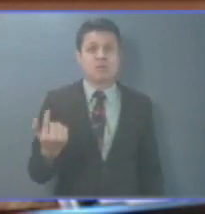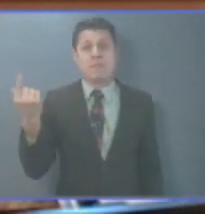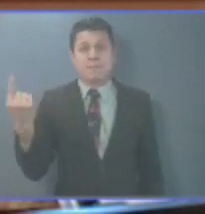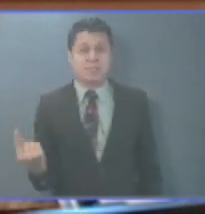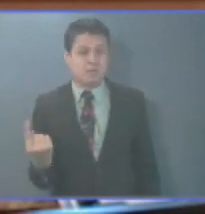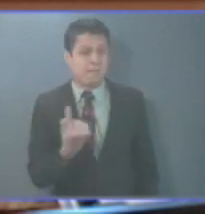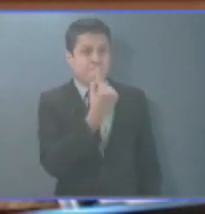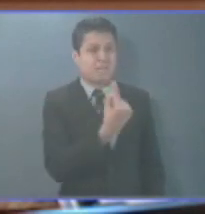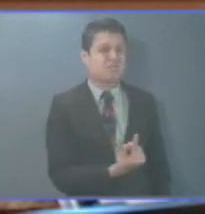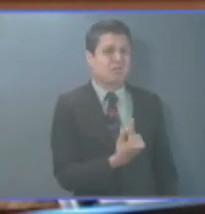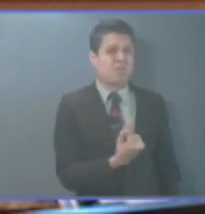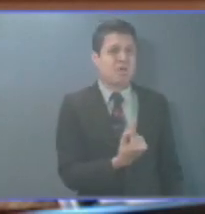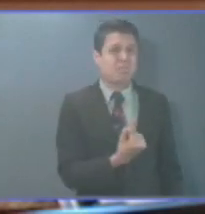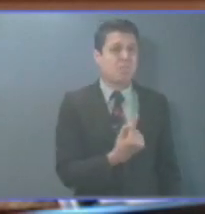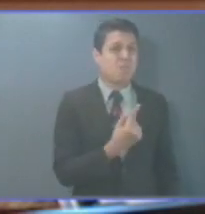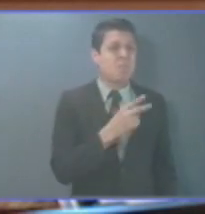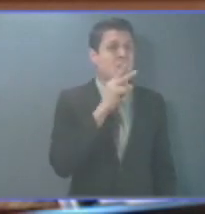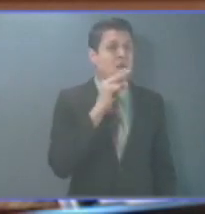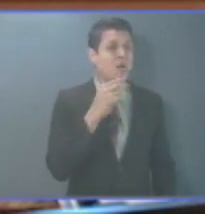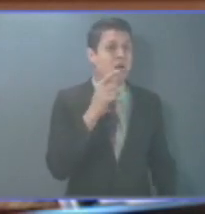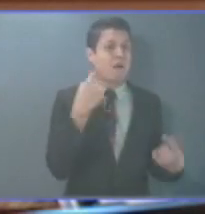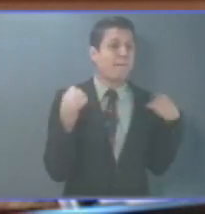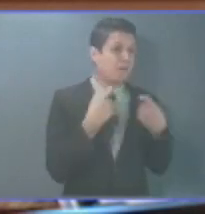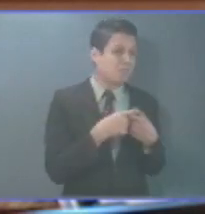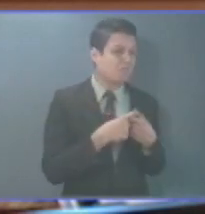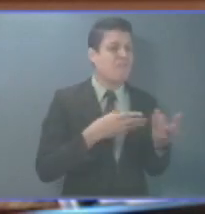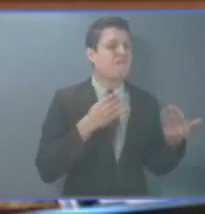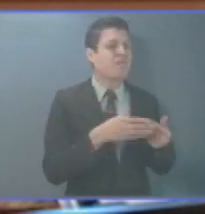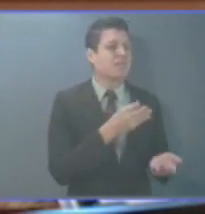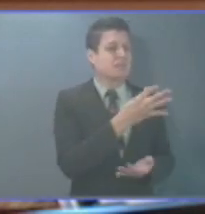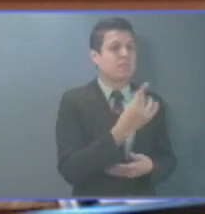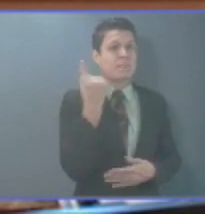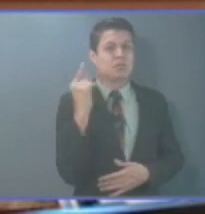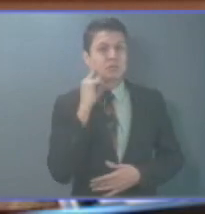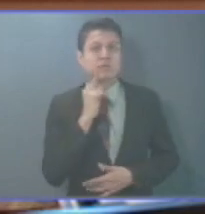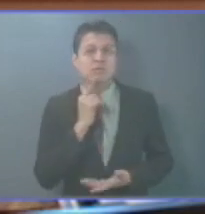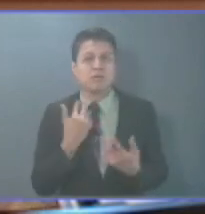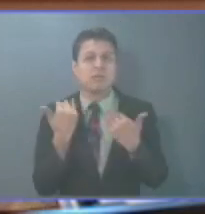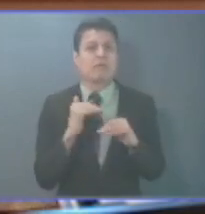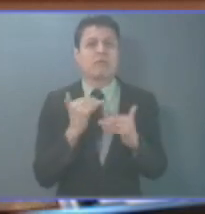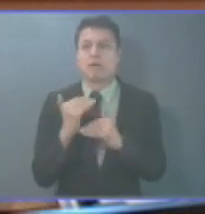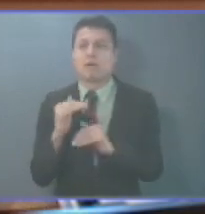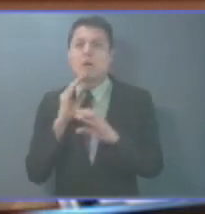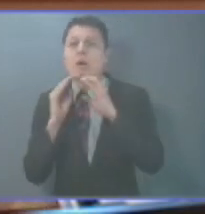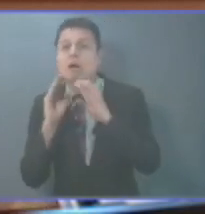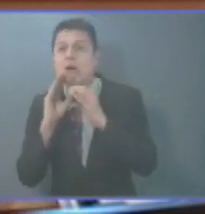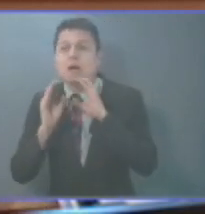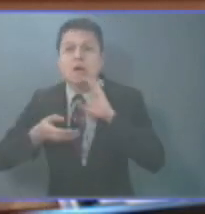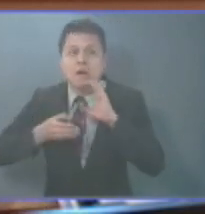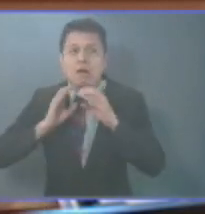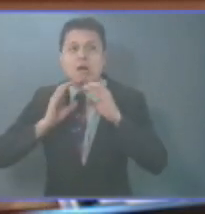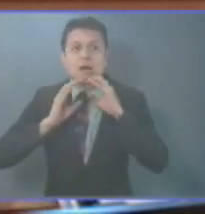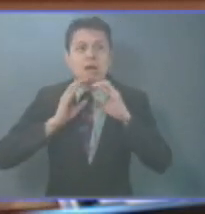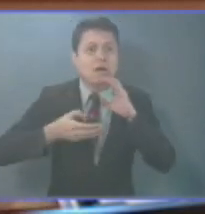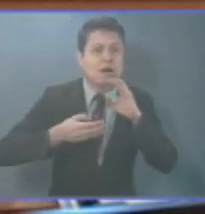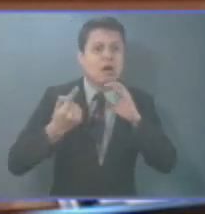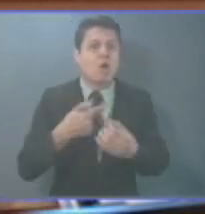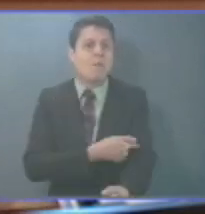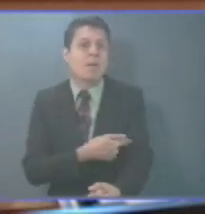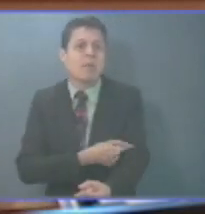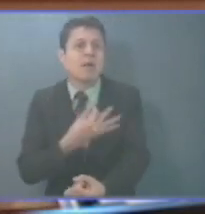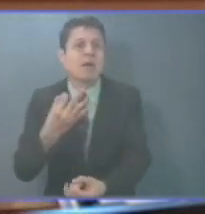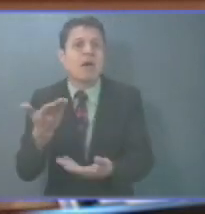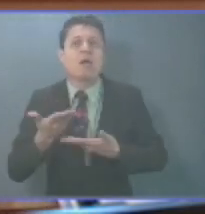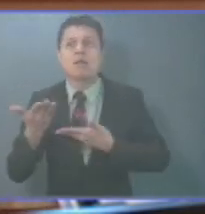inmediato, real y efectivo de las personas con discapacidad al Sistema Nacional Integrado de Salud. Consentimiento libre e informado